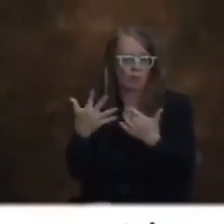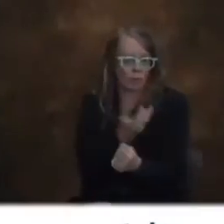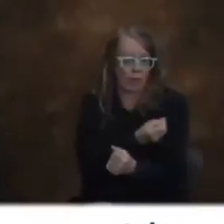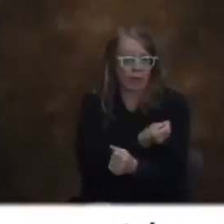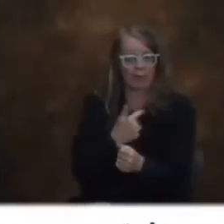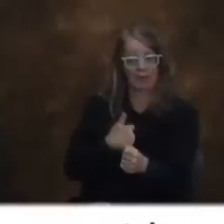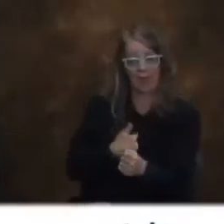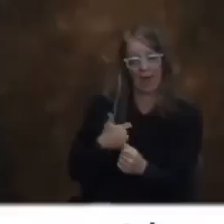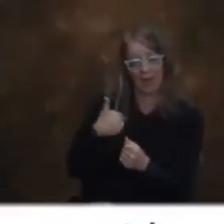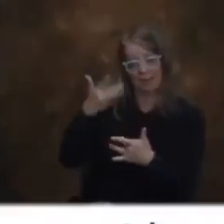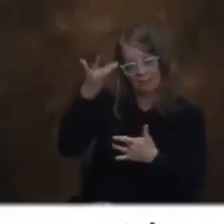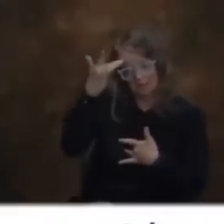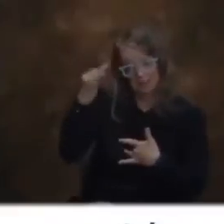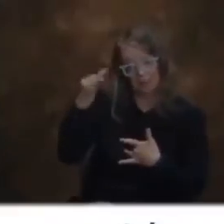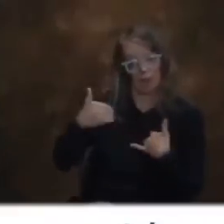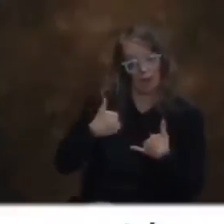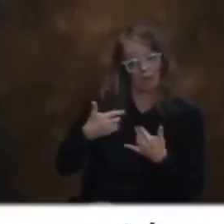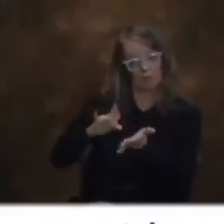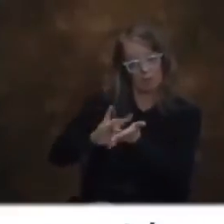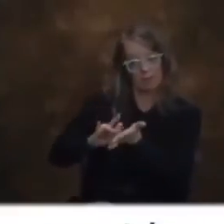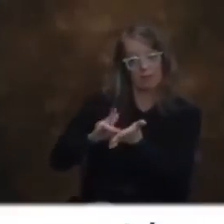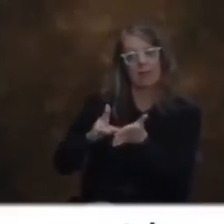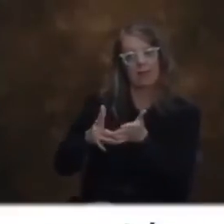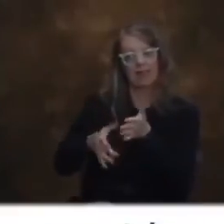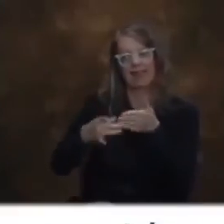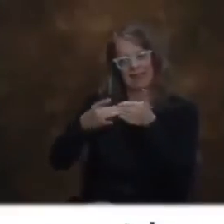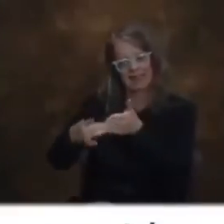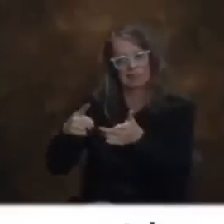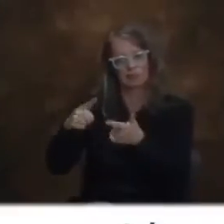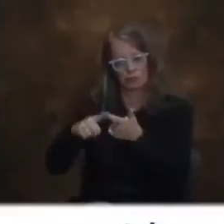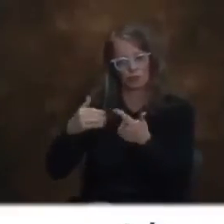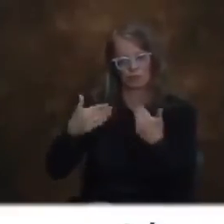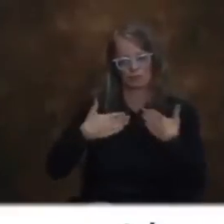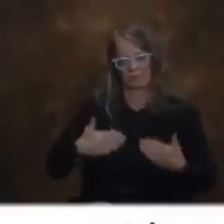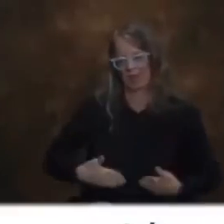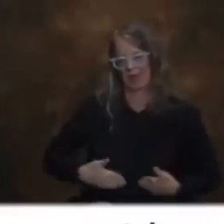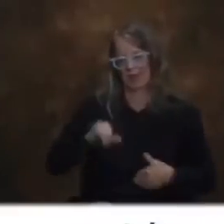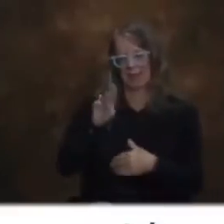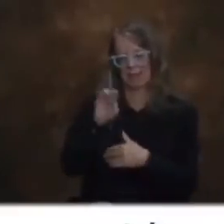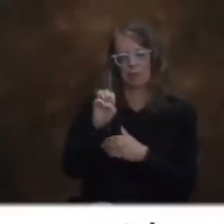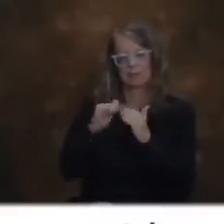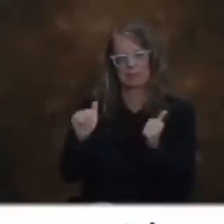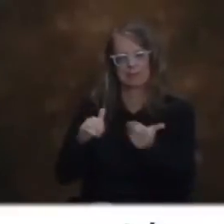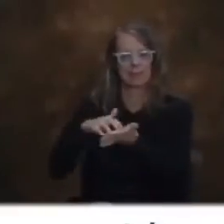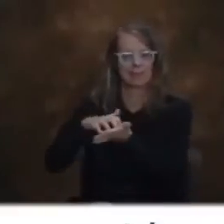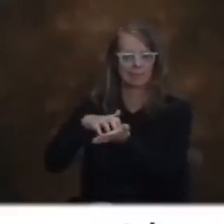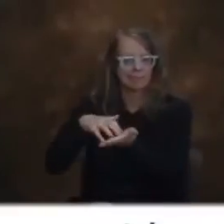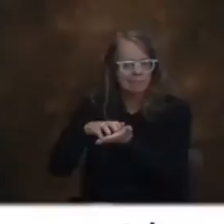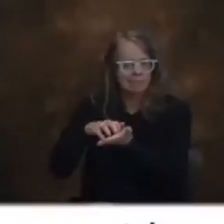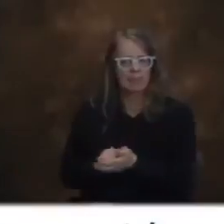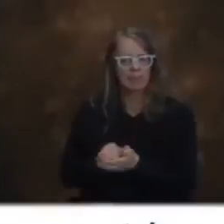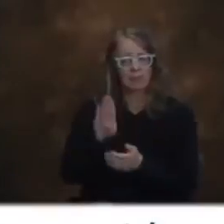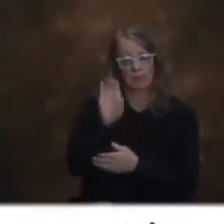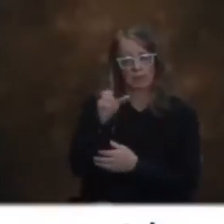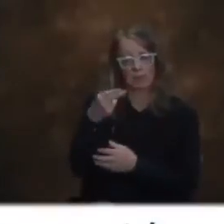causa tener una inmunocompromiso mostrado aseveró el departamento de salud de ponto